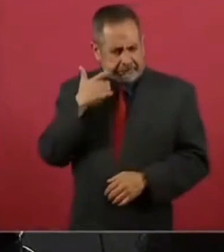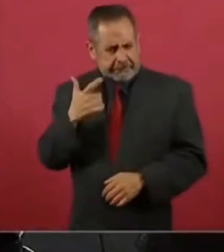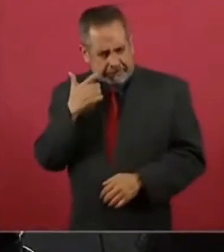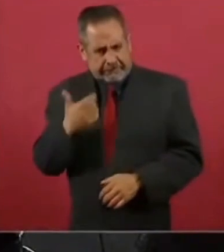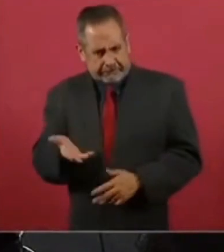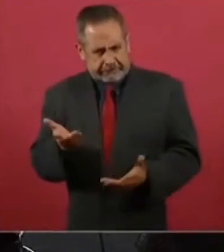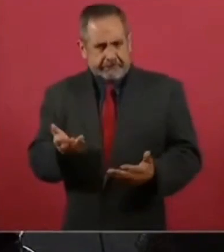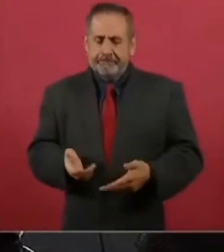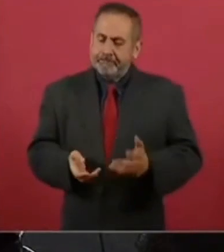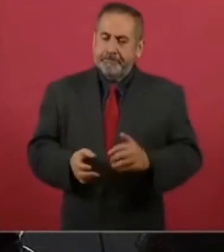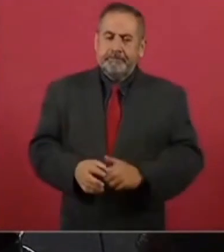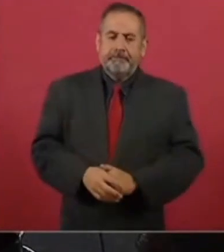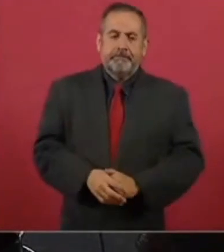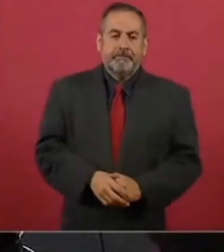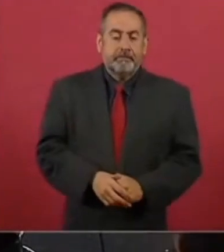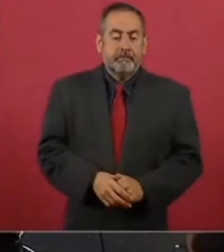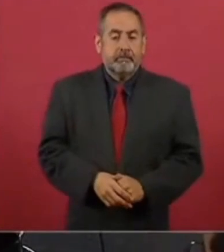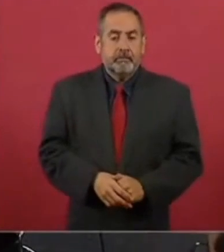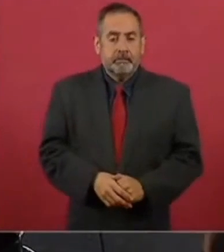Y